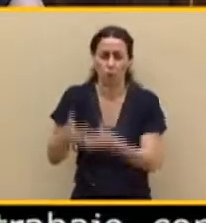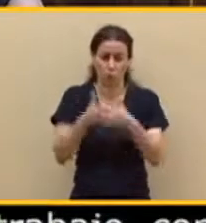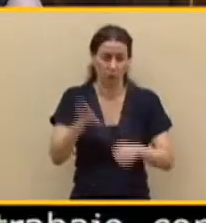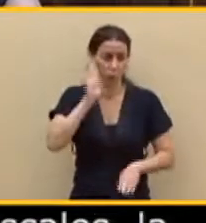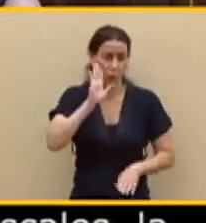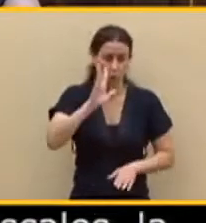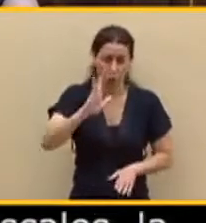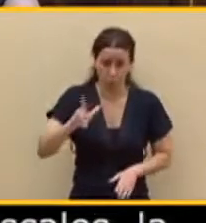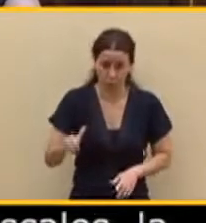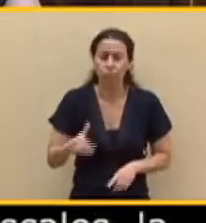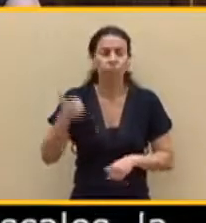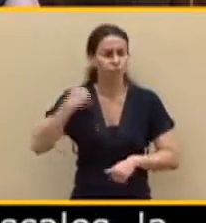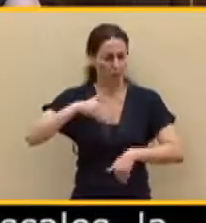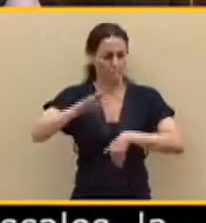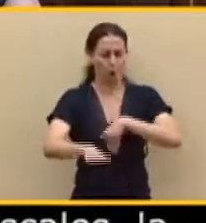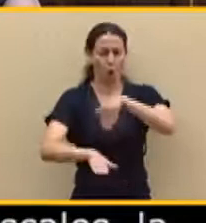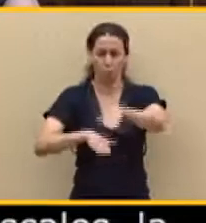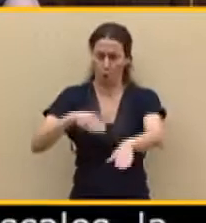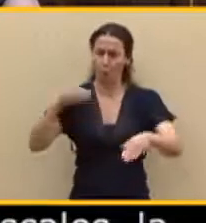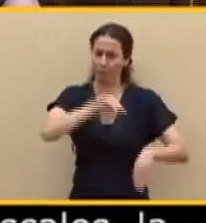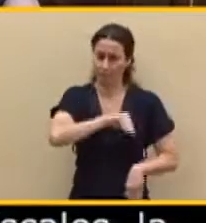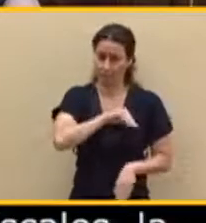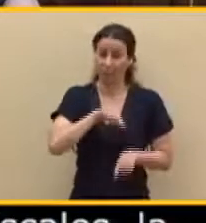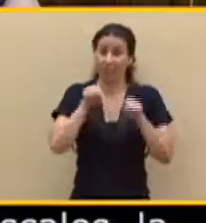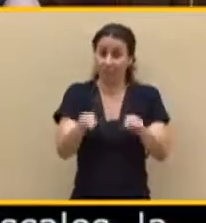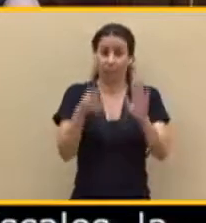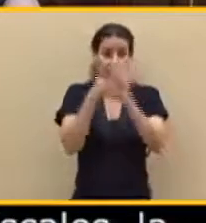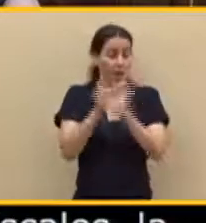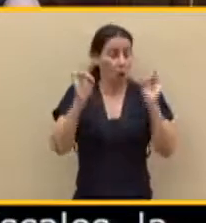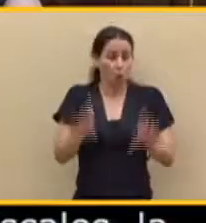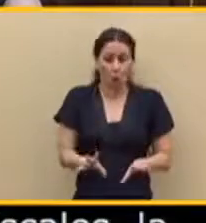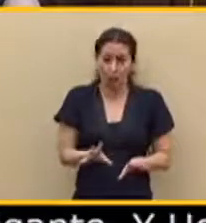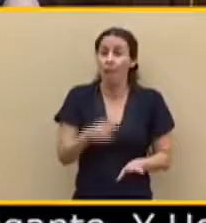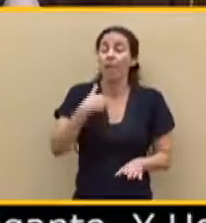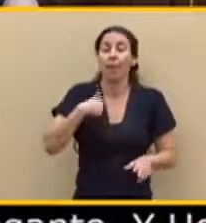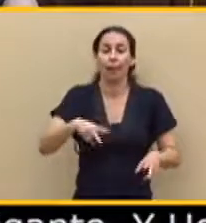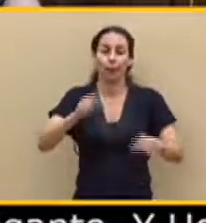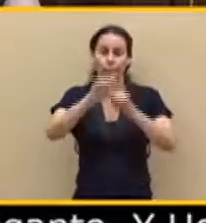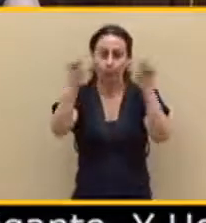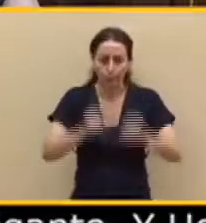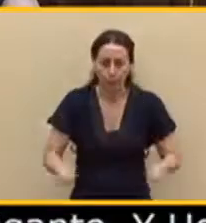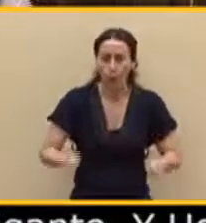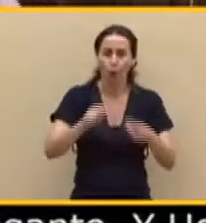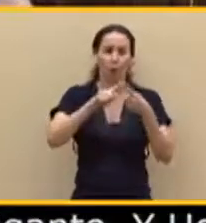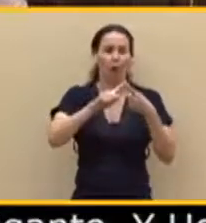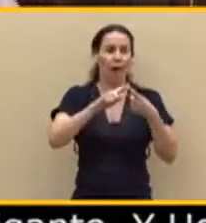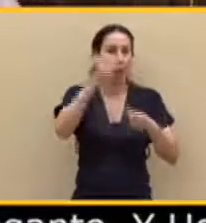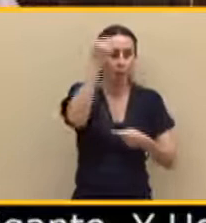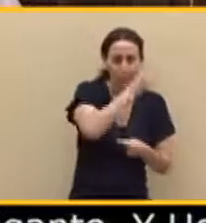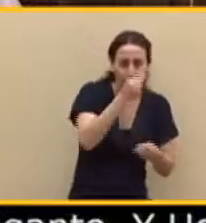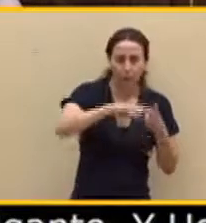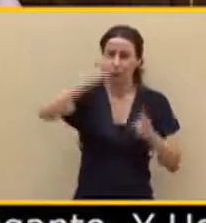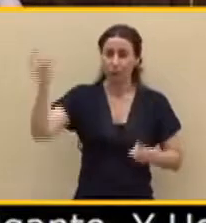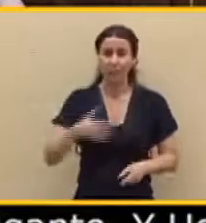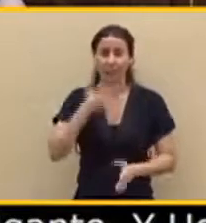Y ustedes son como el niño en el bautizo, la novia en la boda y el muerto en el entierro, que es que están en todas partes. Alguien se podría llegar a preguntar de dónde sacan